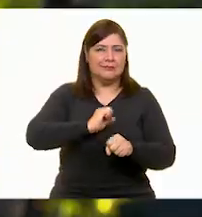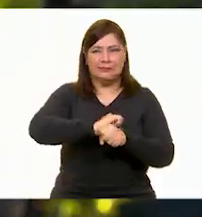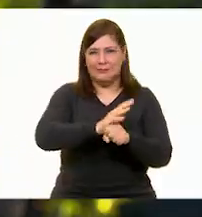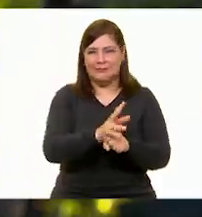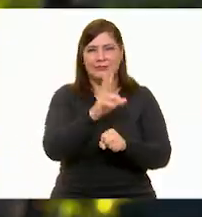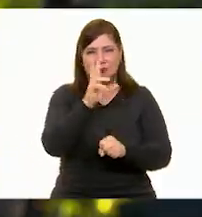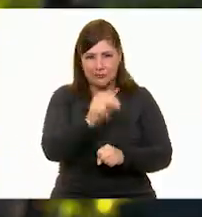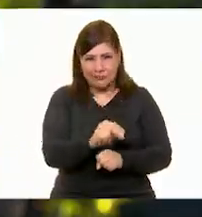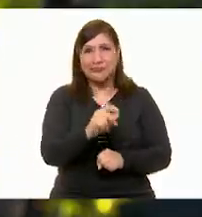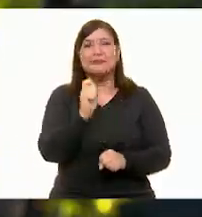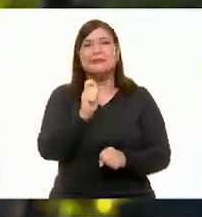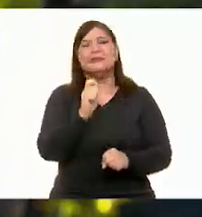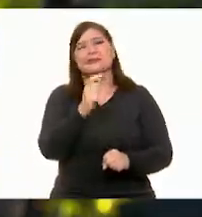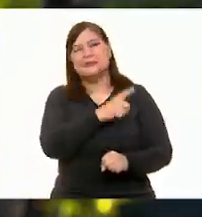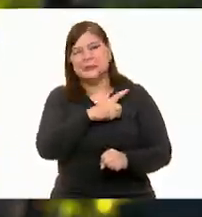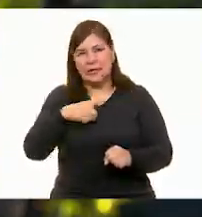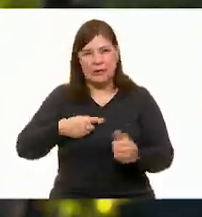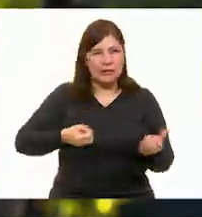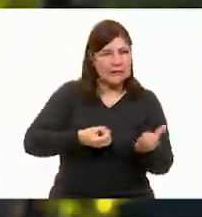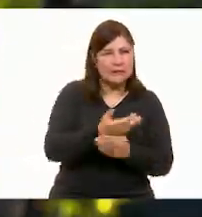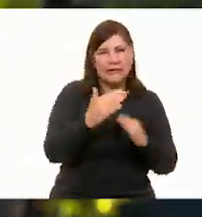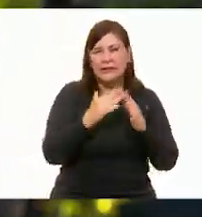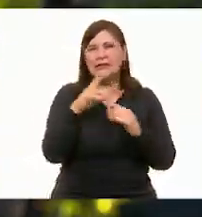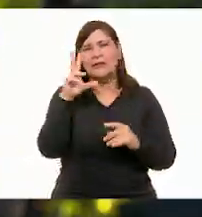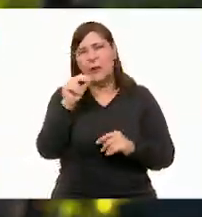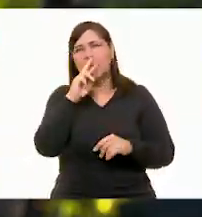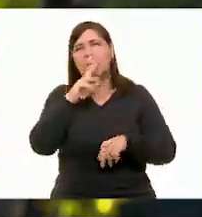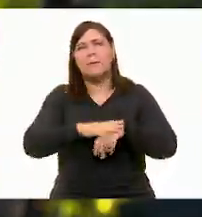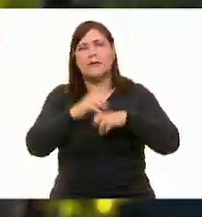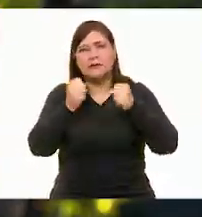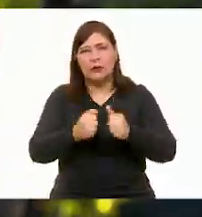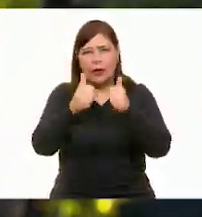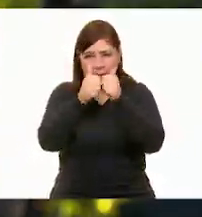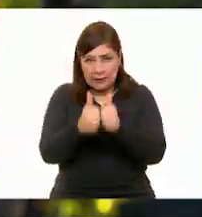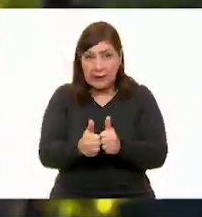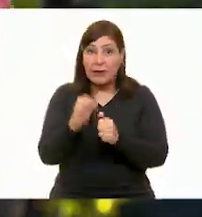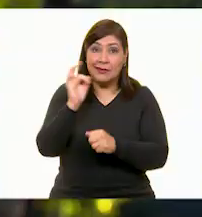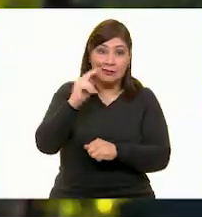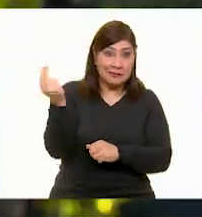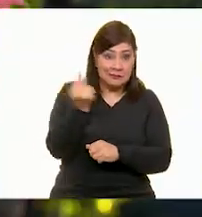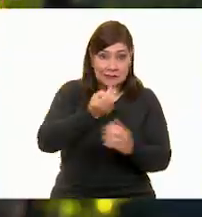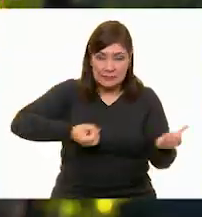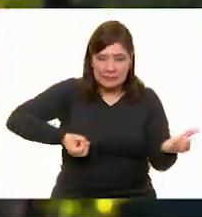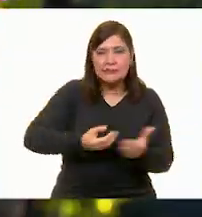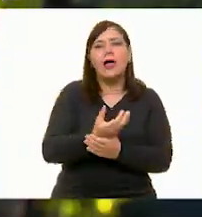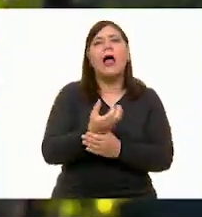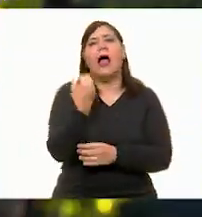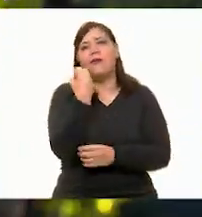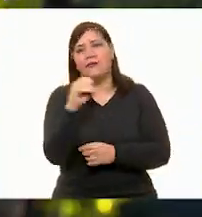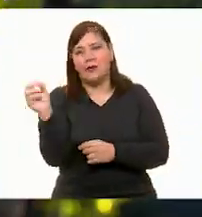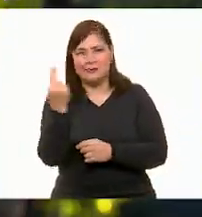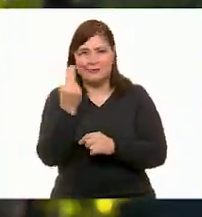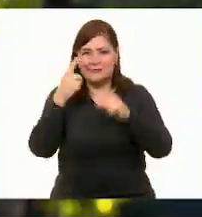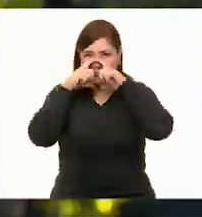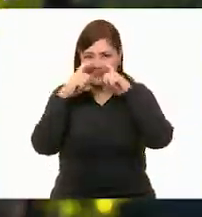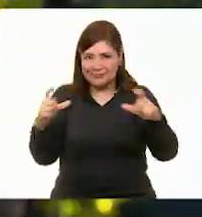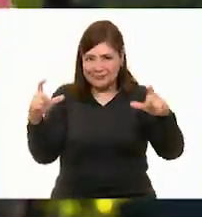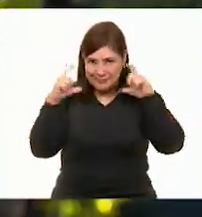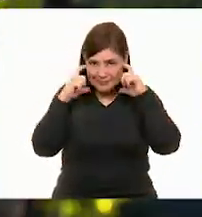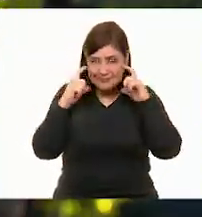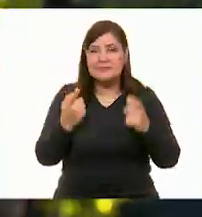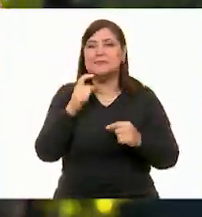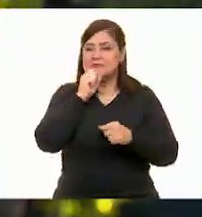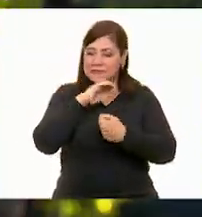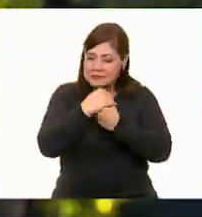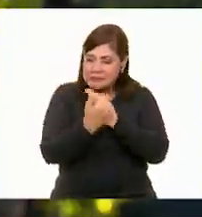Trata de no salir de casa a menos que sea muy necesario. Si lo haces, utiliza el